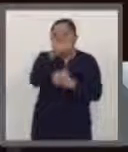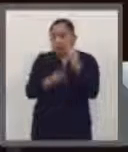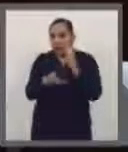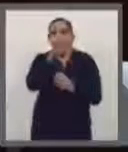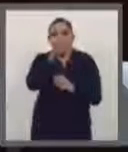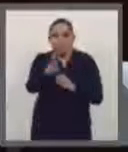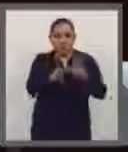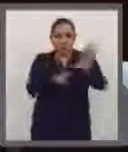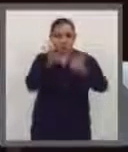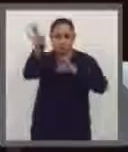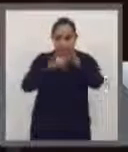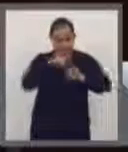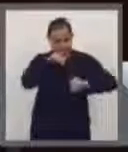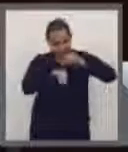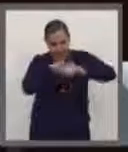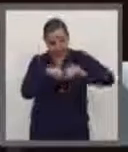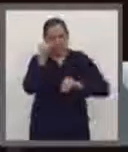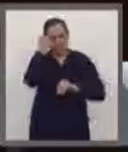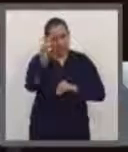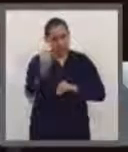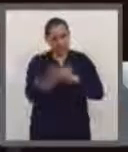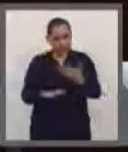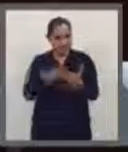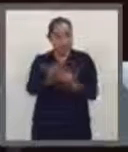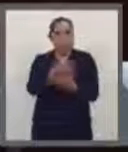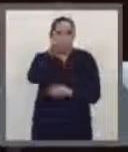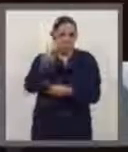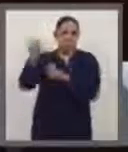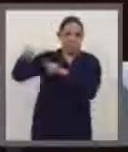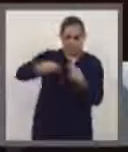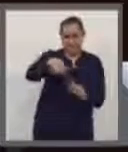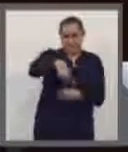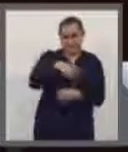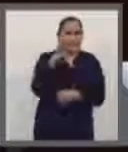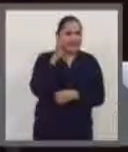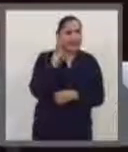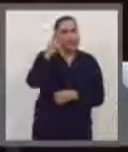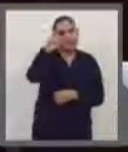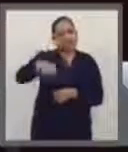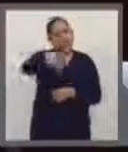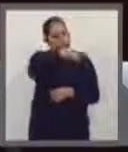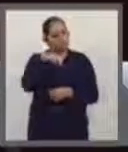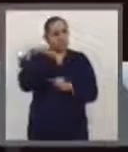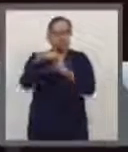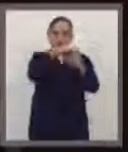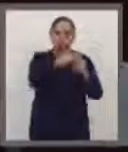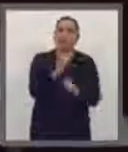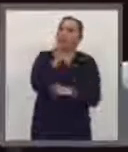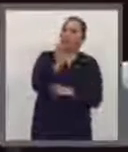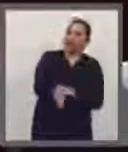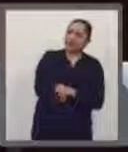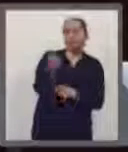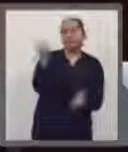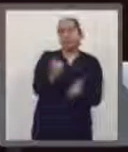será presentada aquí en esta Cámara para aprobar este Sistema Nacional de la Evaluación